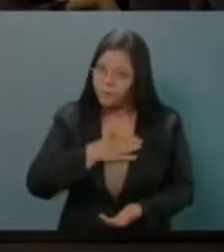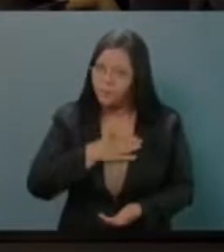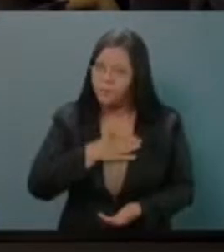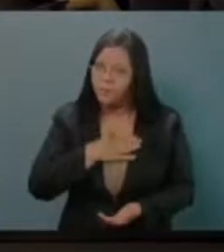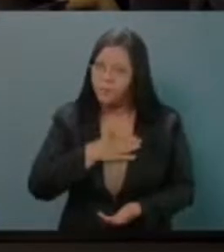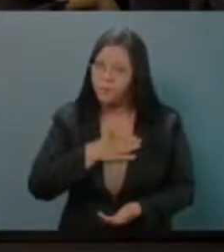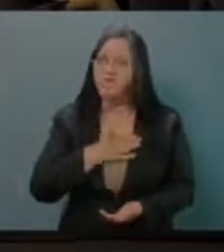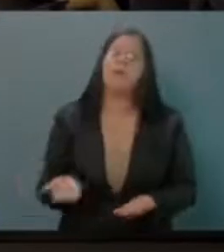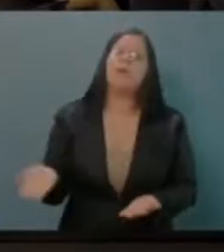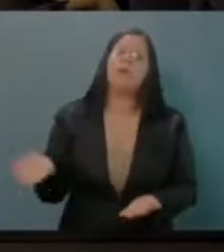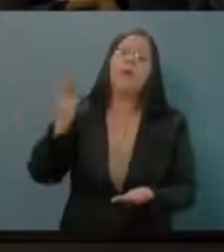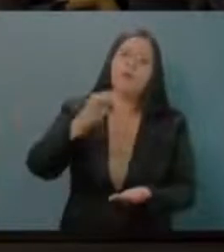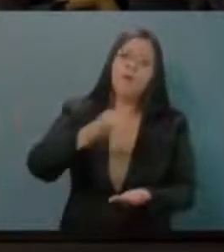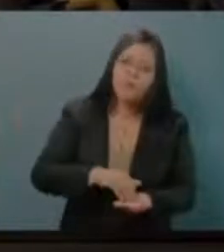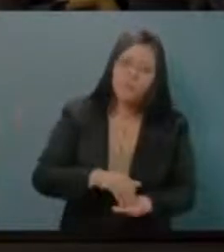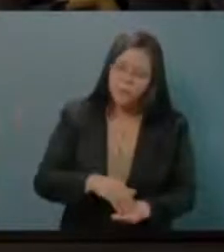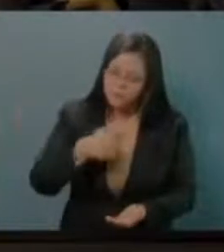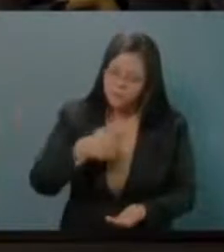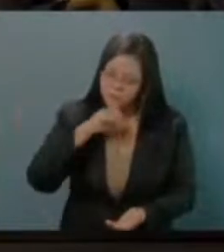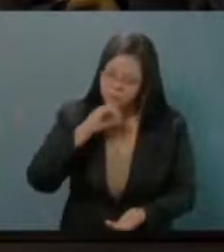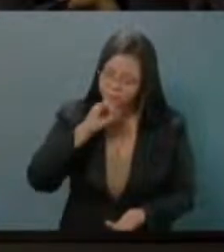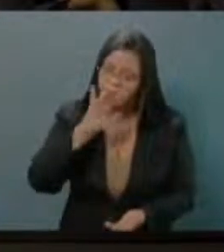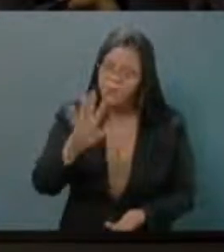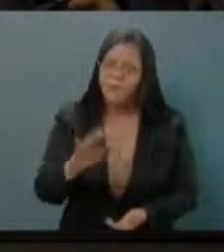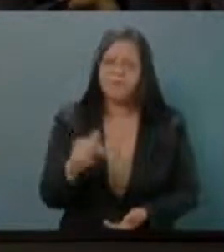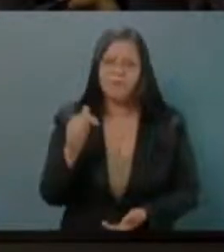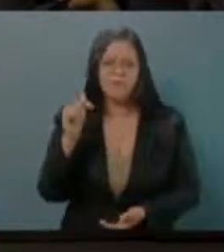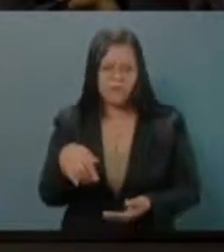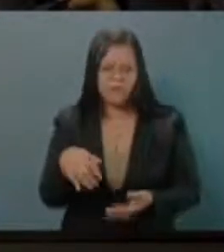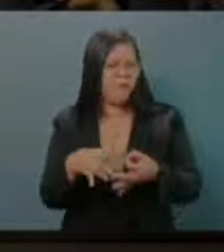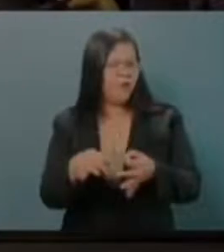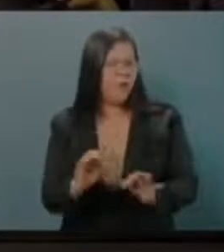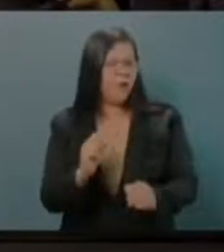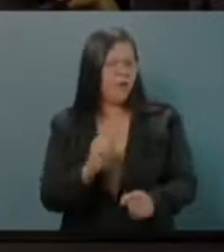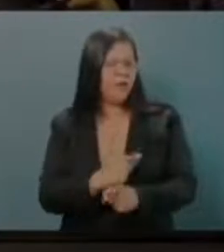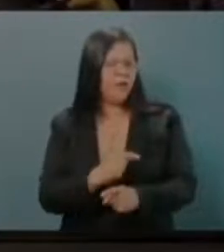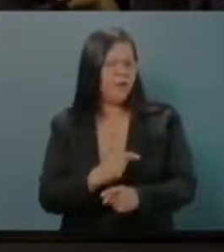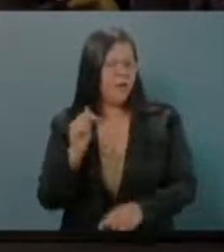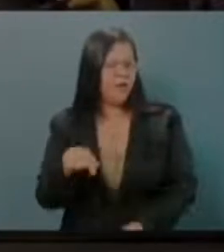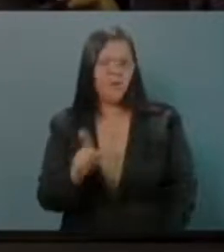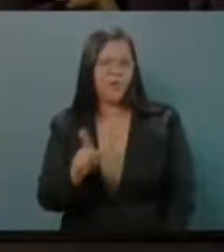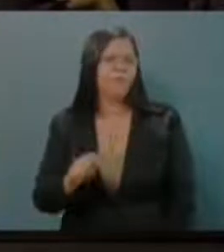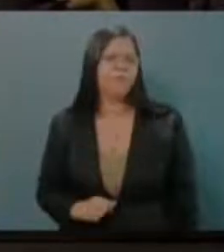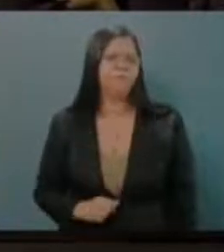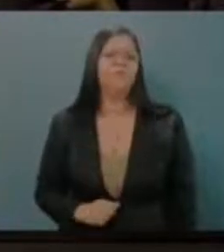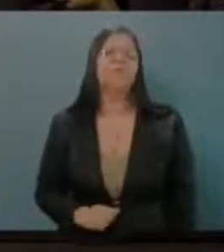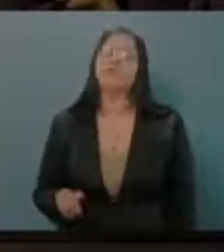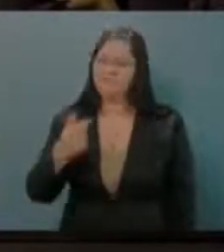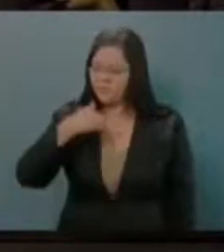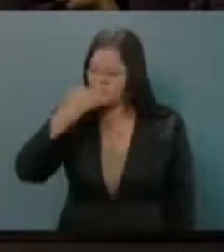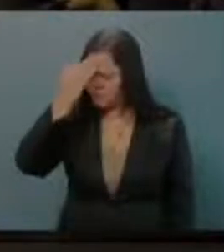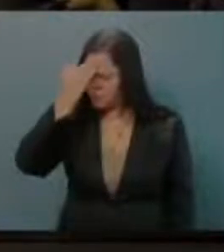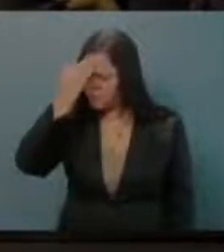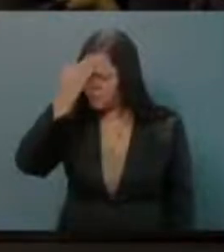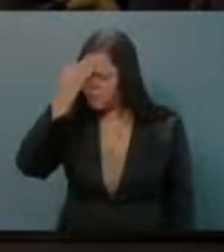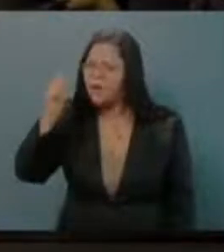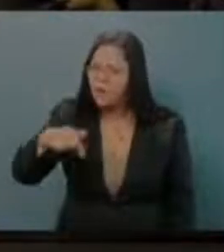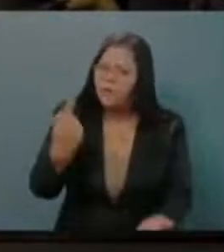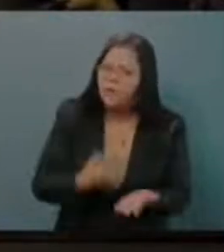e insisto, esta no es la forma. Coincido que esta es una discusión